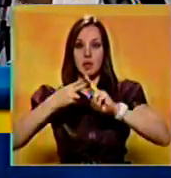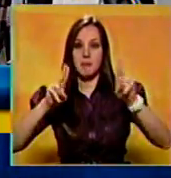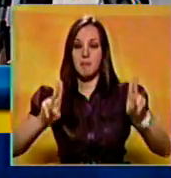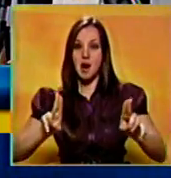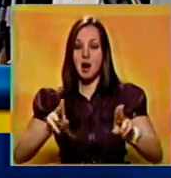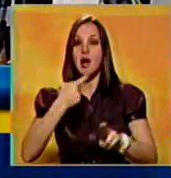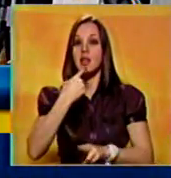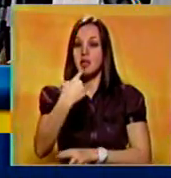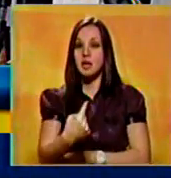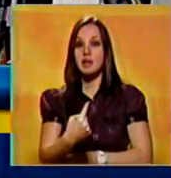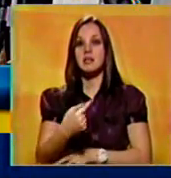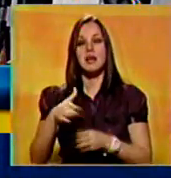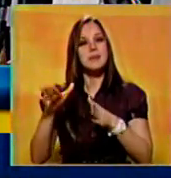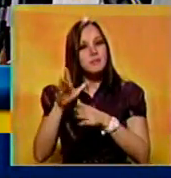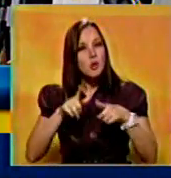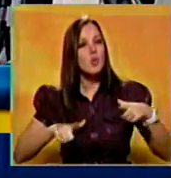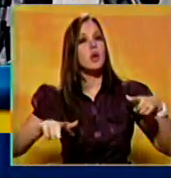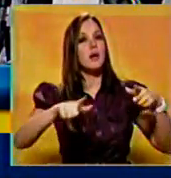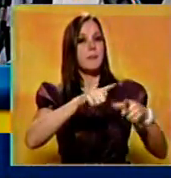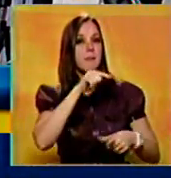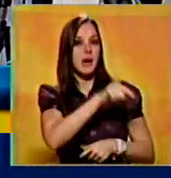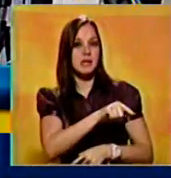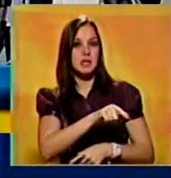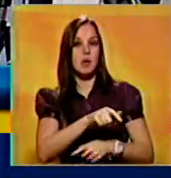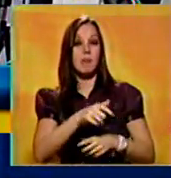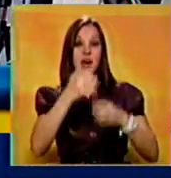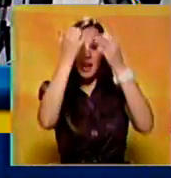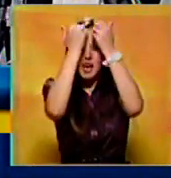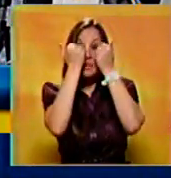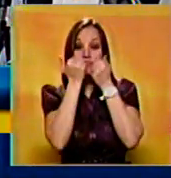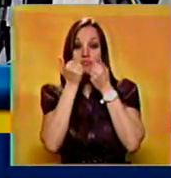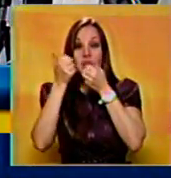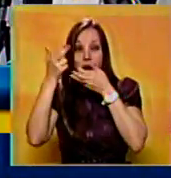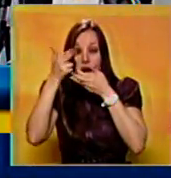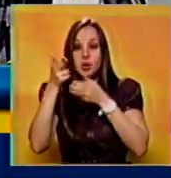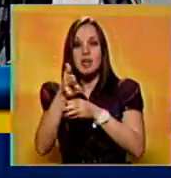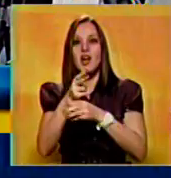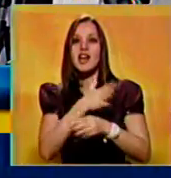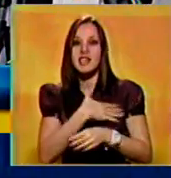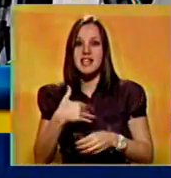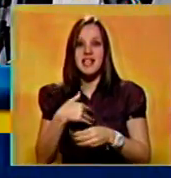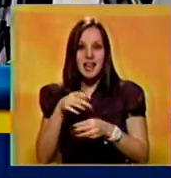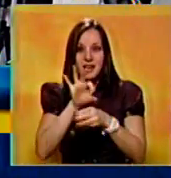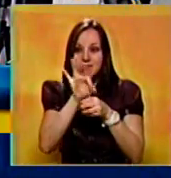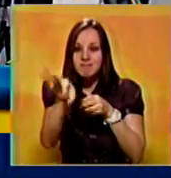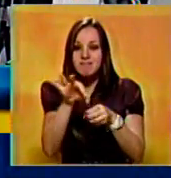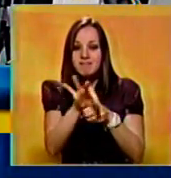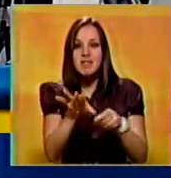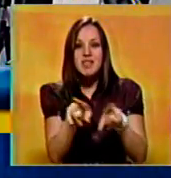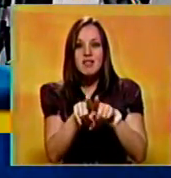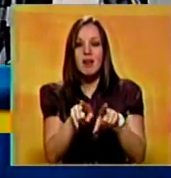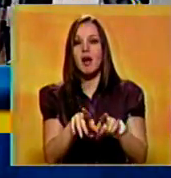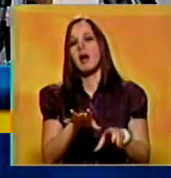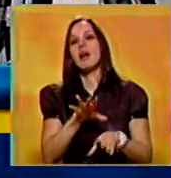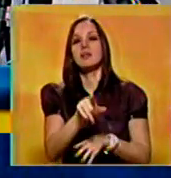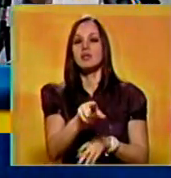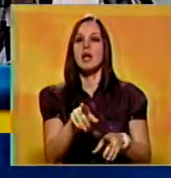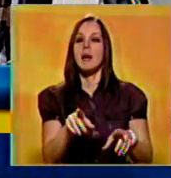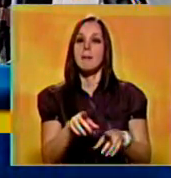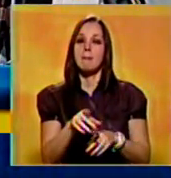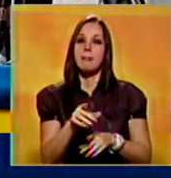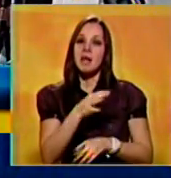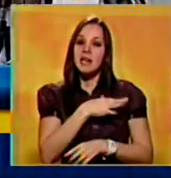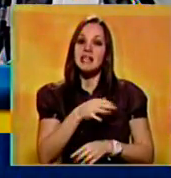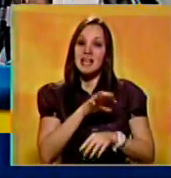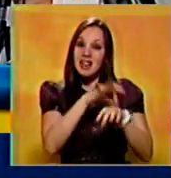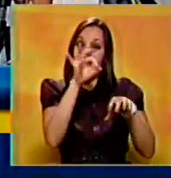dejando en consecuencia espacios para que los terroristas puedan seguir sembrando su semilla como están intentando sembrarla en este momento está dejando en